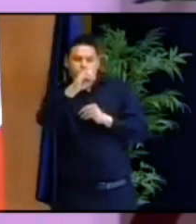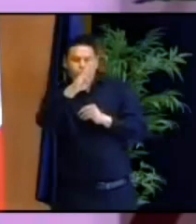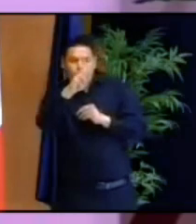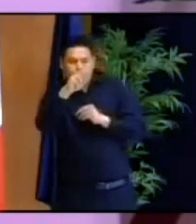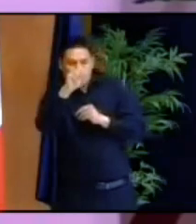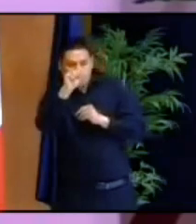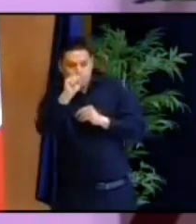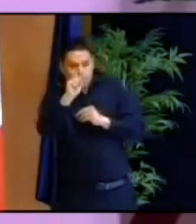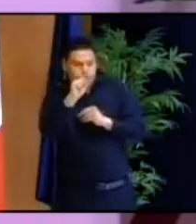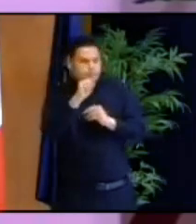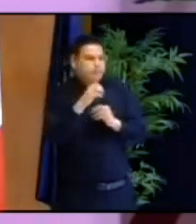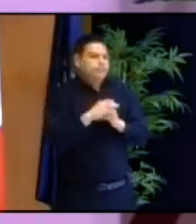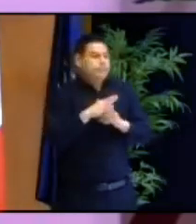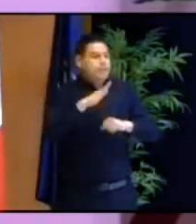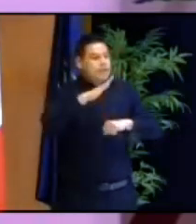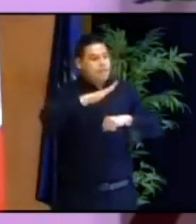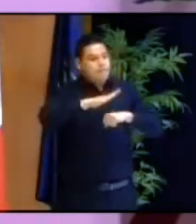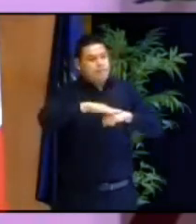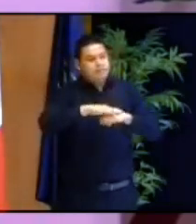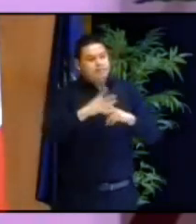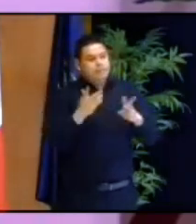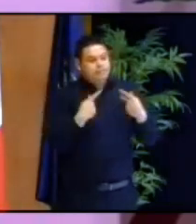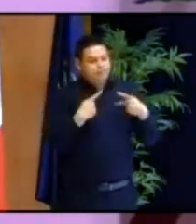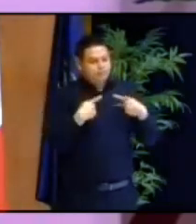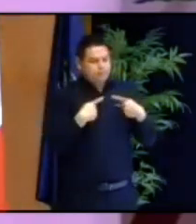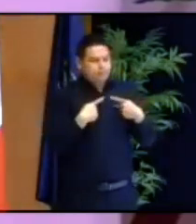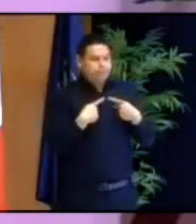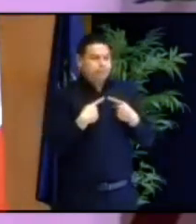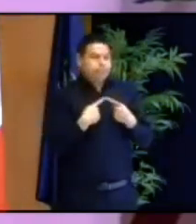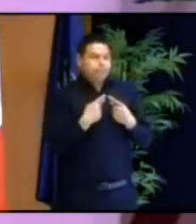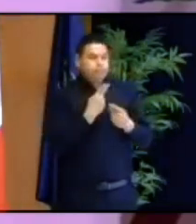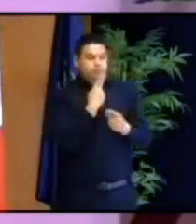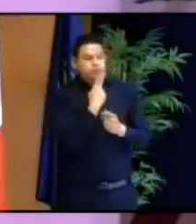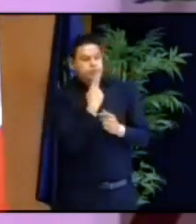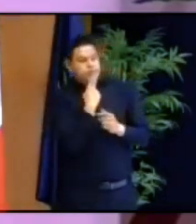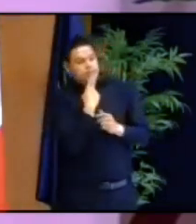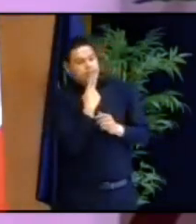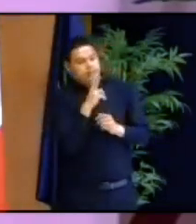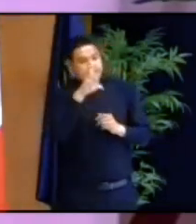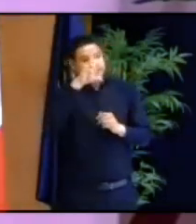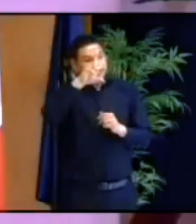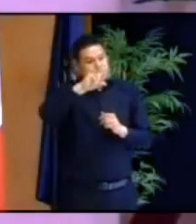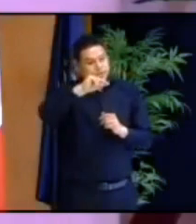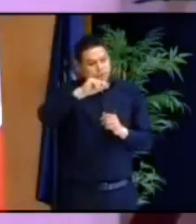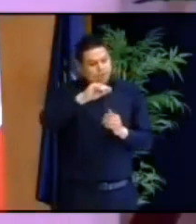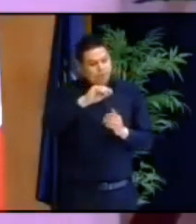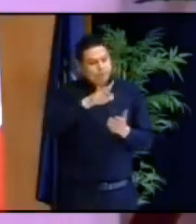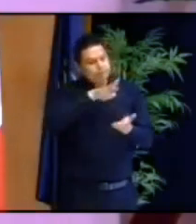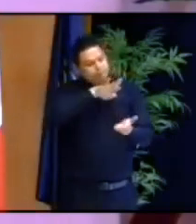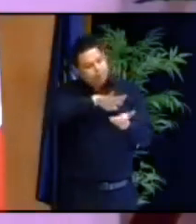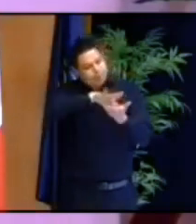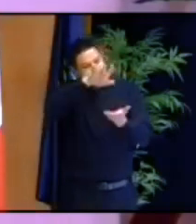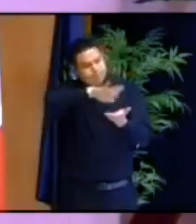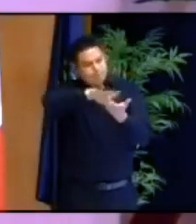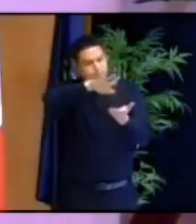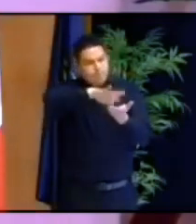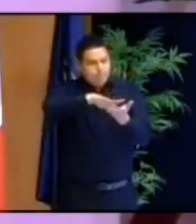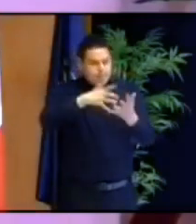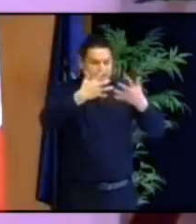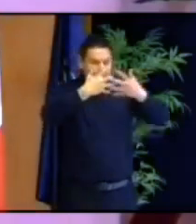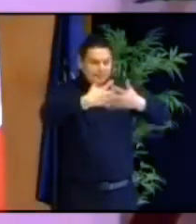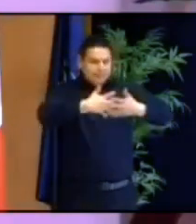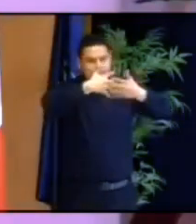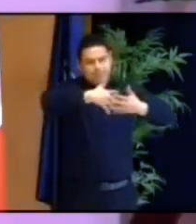red de transporte de pasajeros. Si no se invierte en las empresas